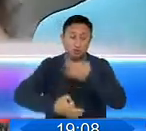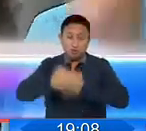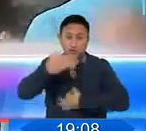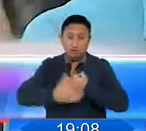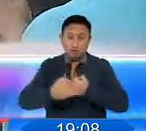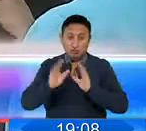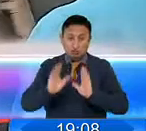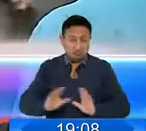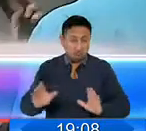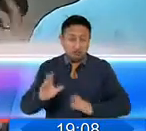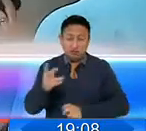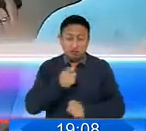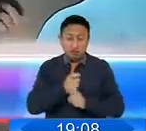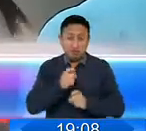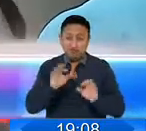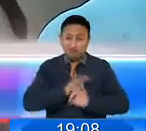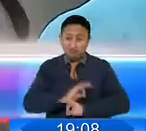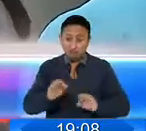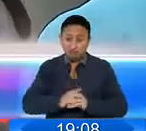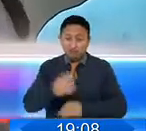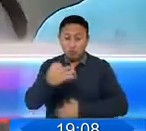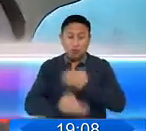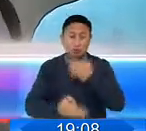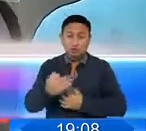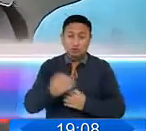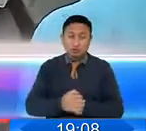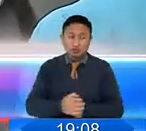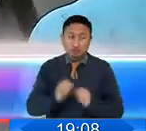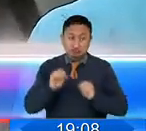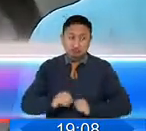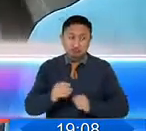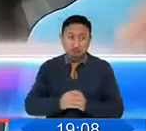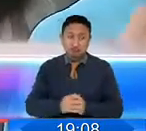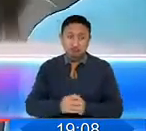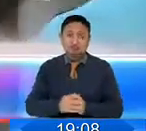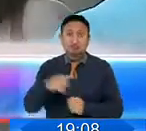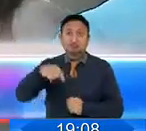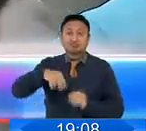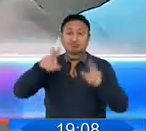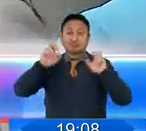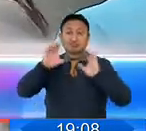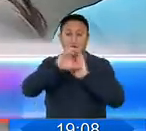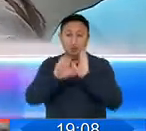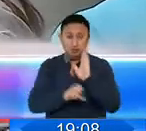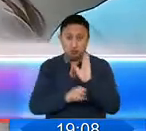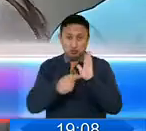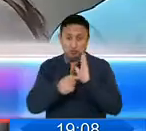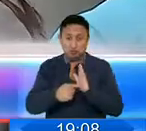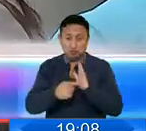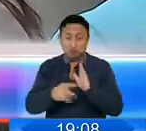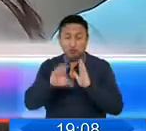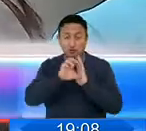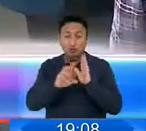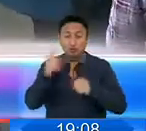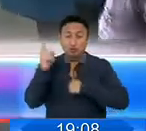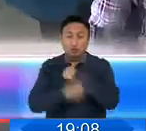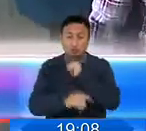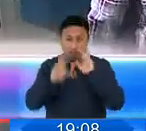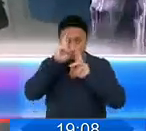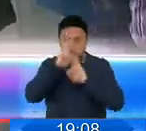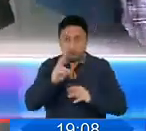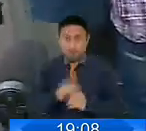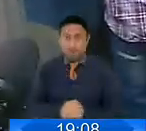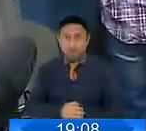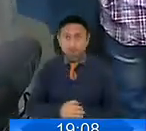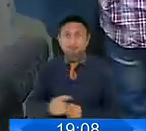sin presión política que haya una justicia que actúe en el marco de la constitución del código integral penal el sobreseimiento